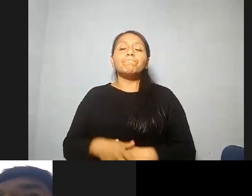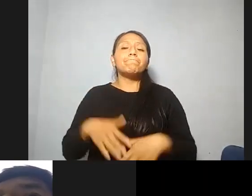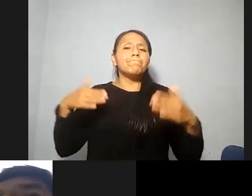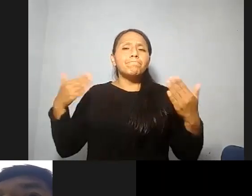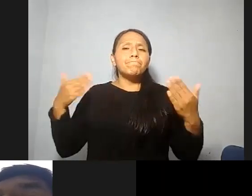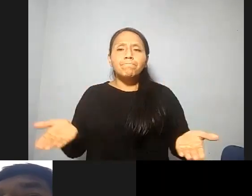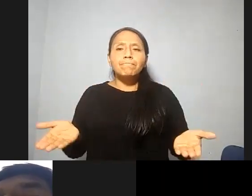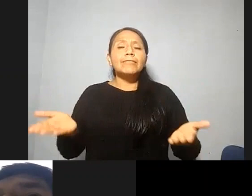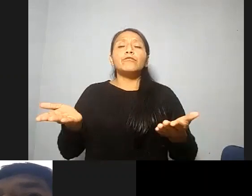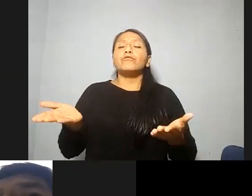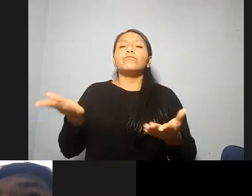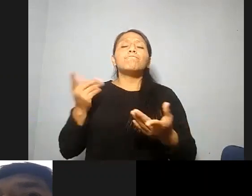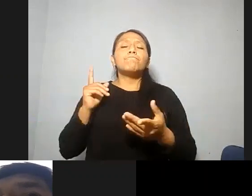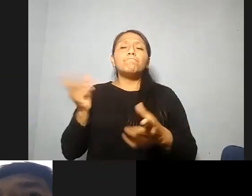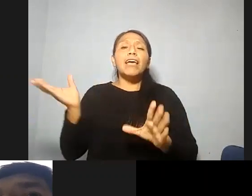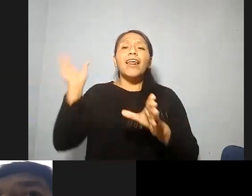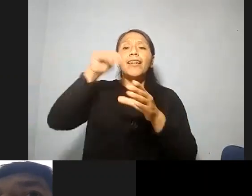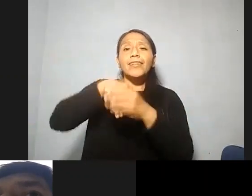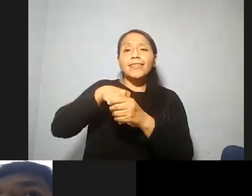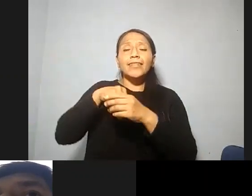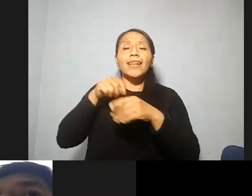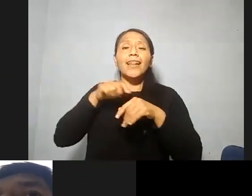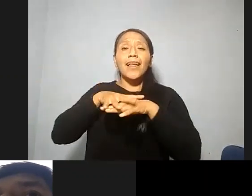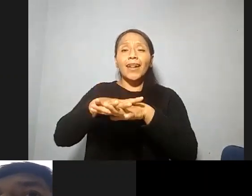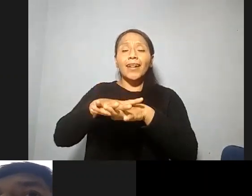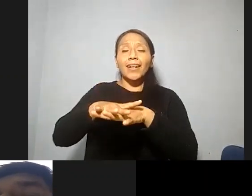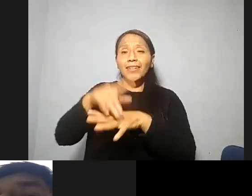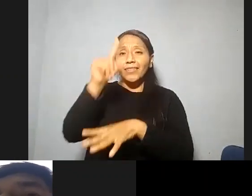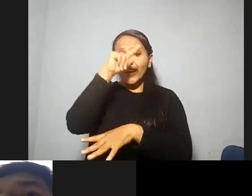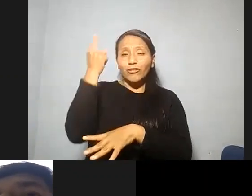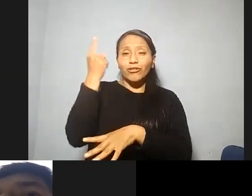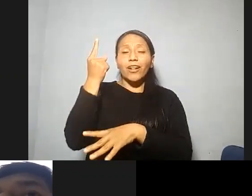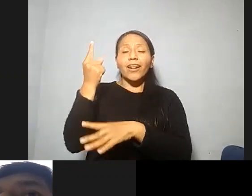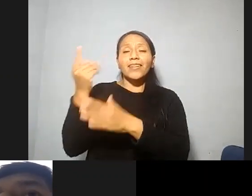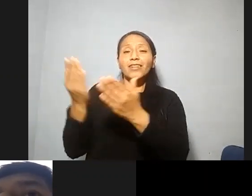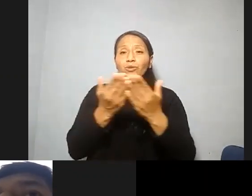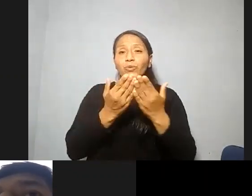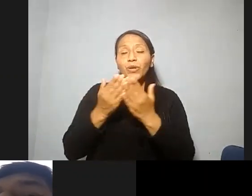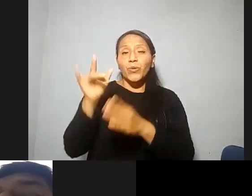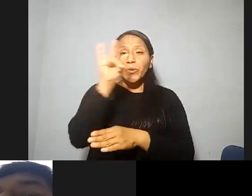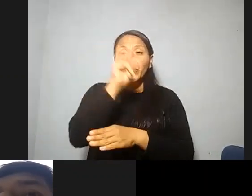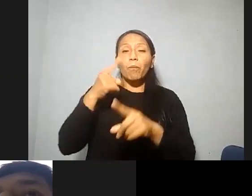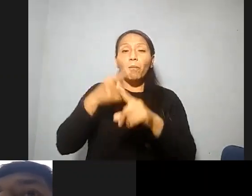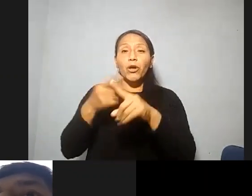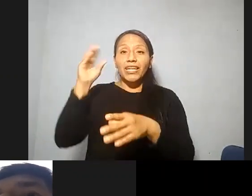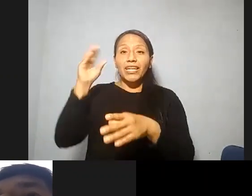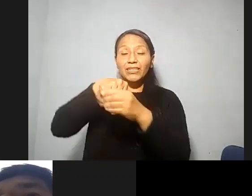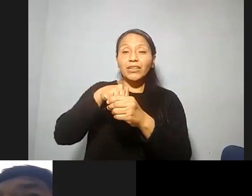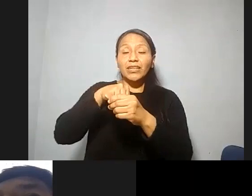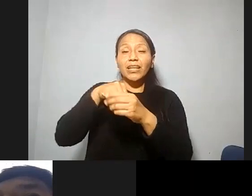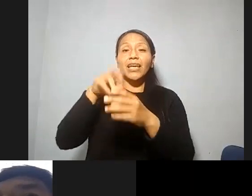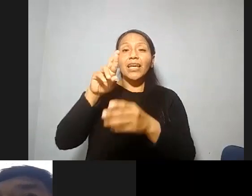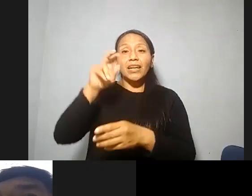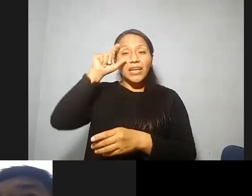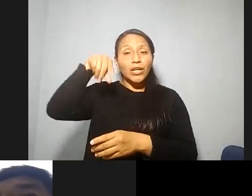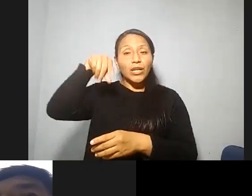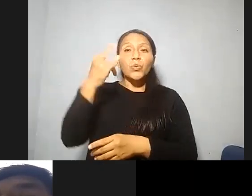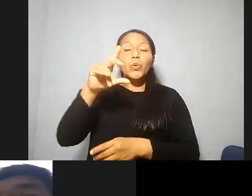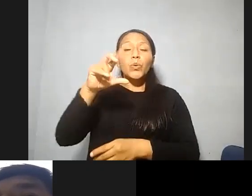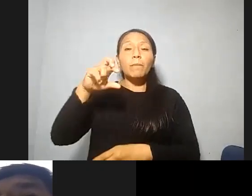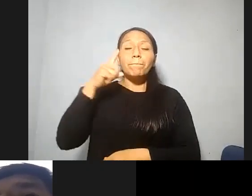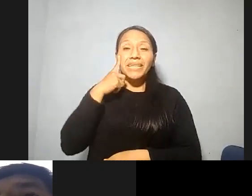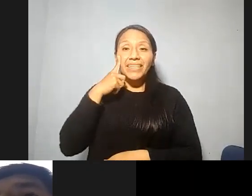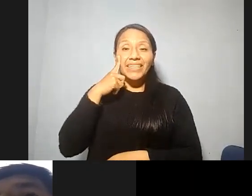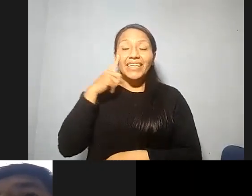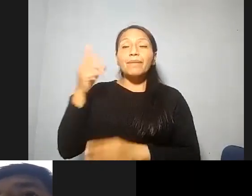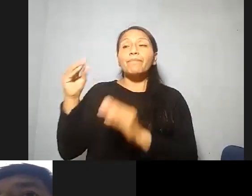Formo parte de la Red Nacional de Estudiantes Universitarios por la Inclusión, RENUPI. Ya mi compañero